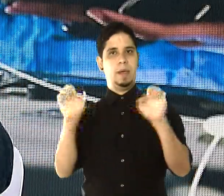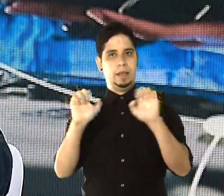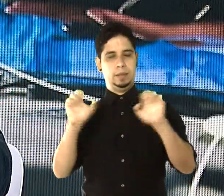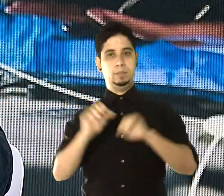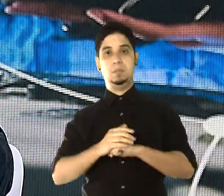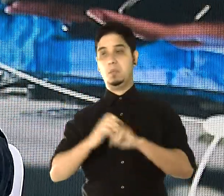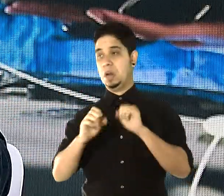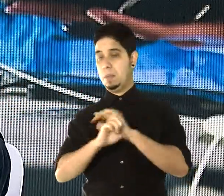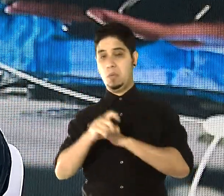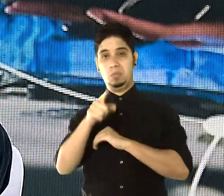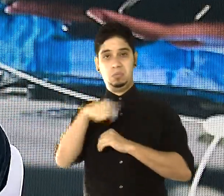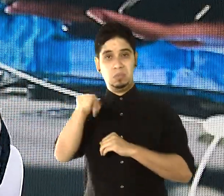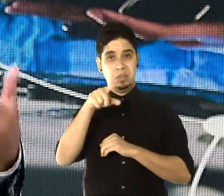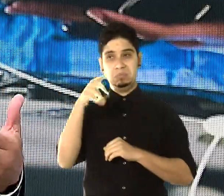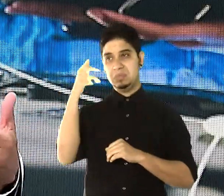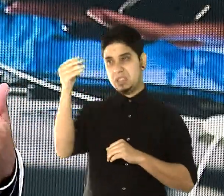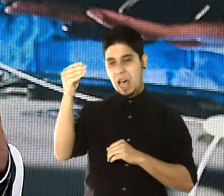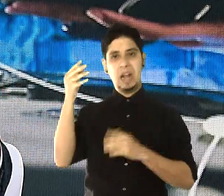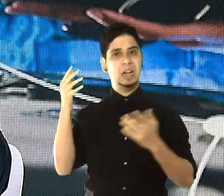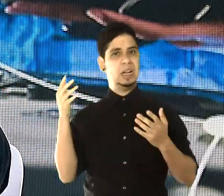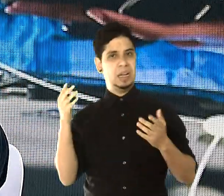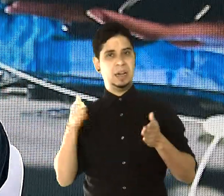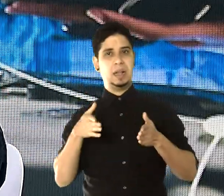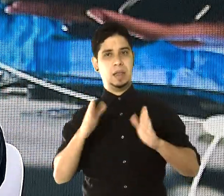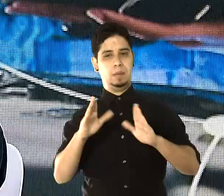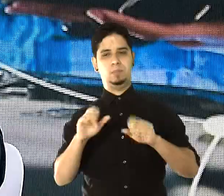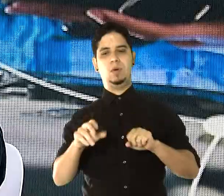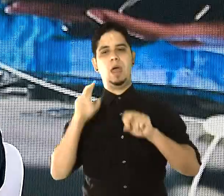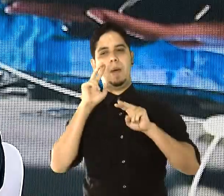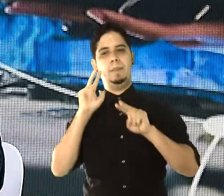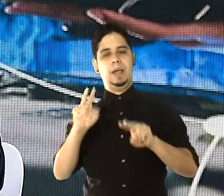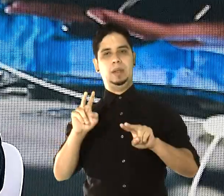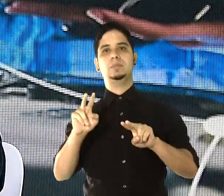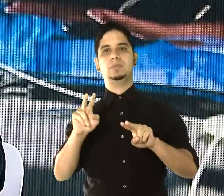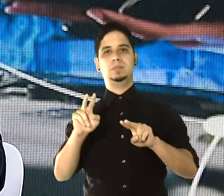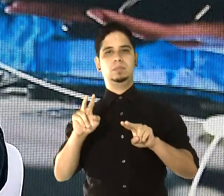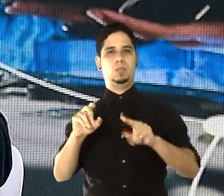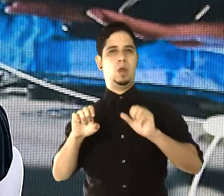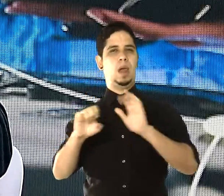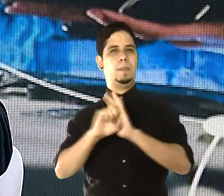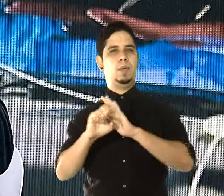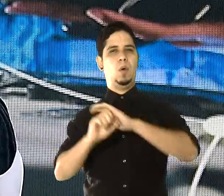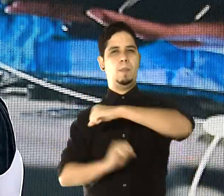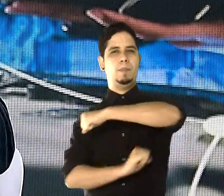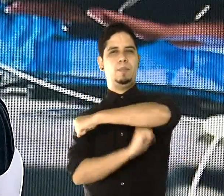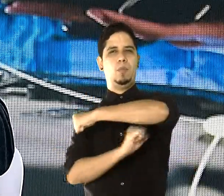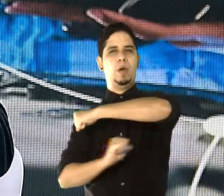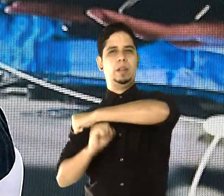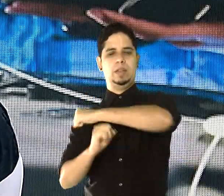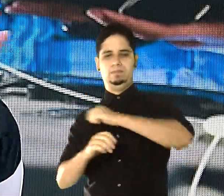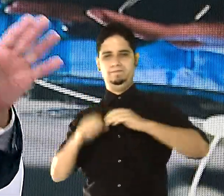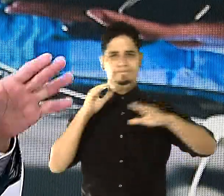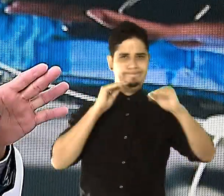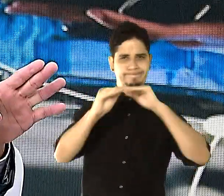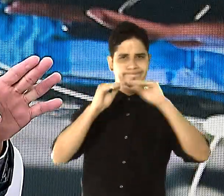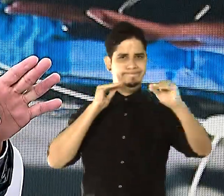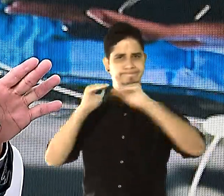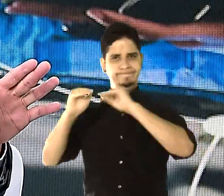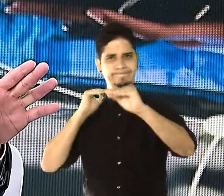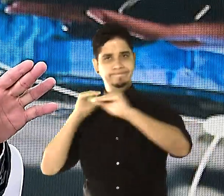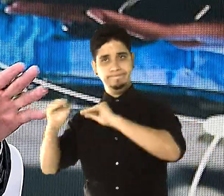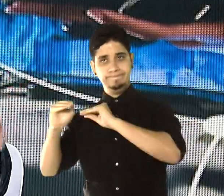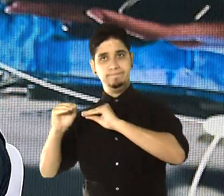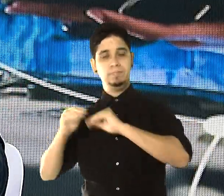tú sales a la calle y tú vas a distintos municipios, puedes ver puentes que se han reconstruido, que fueron puentes para atender una situación